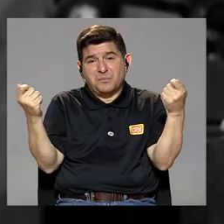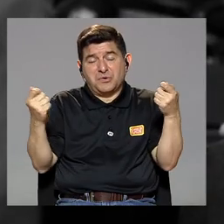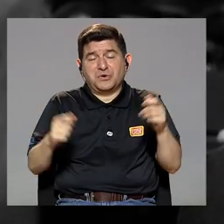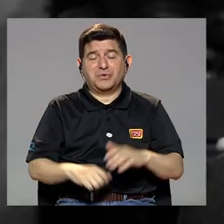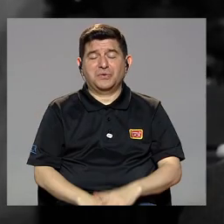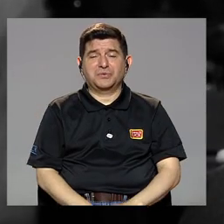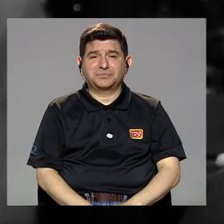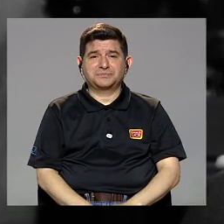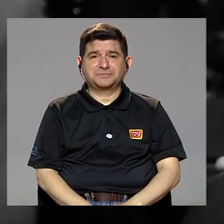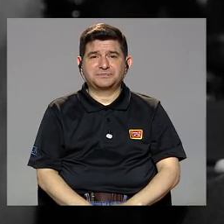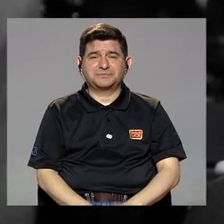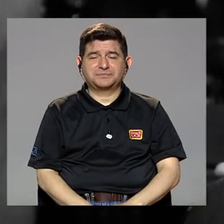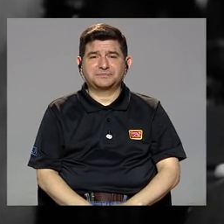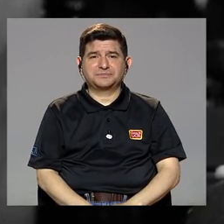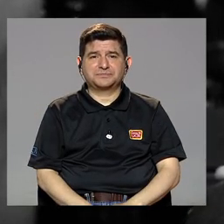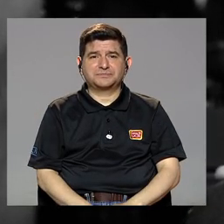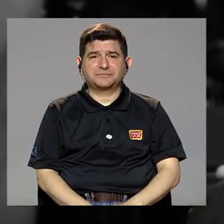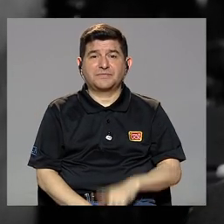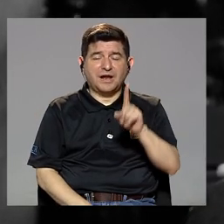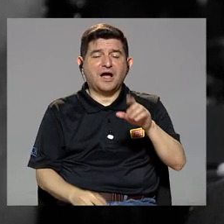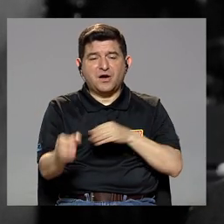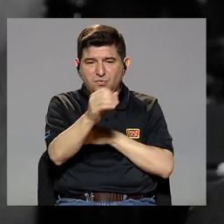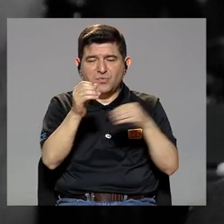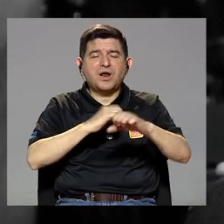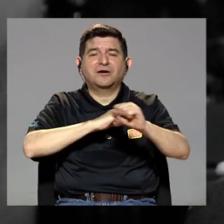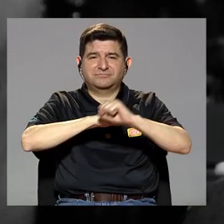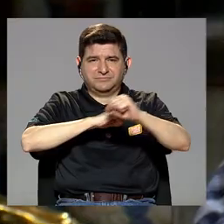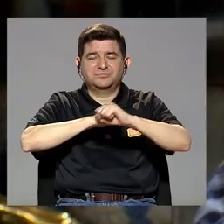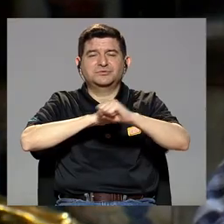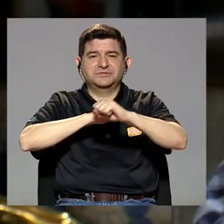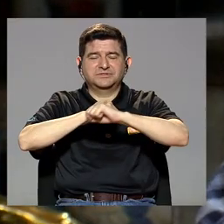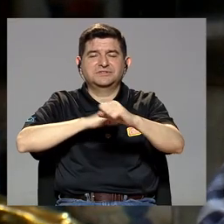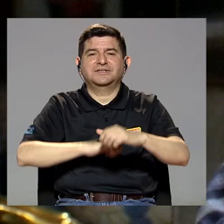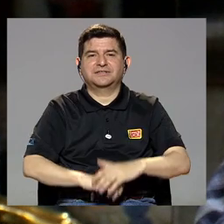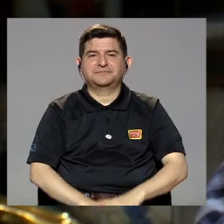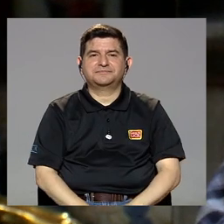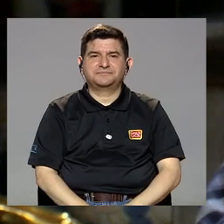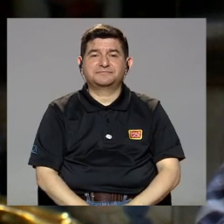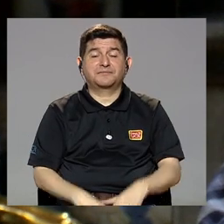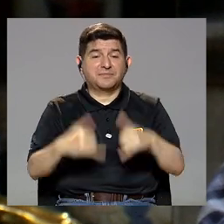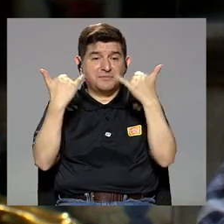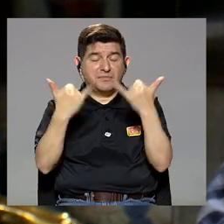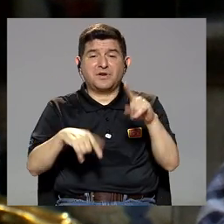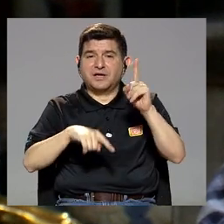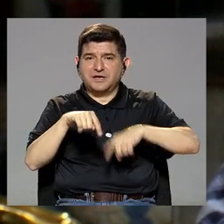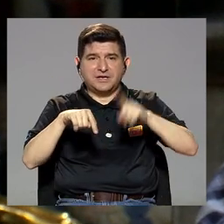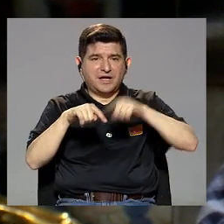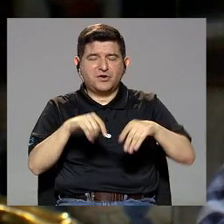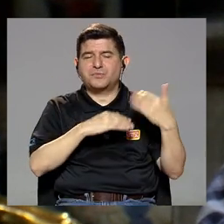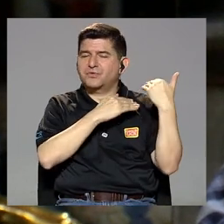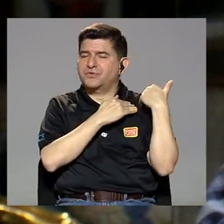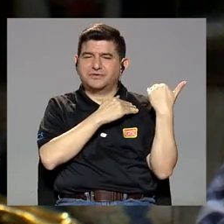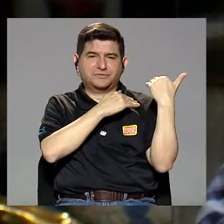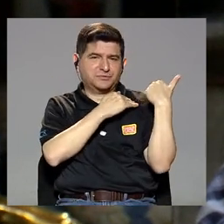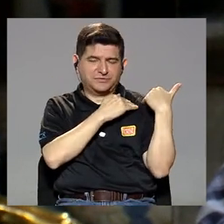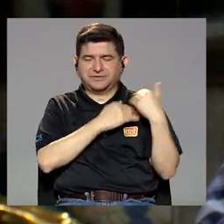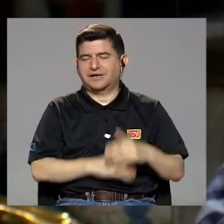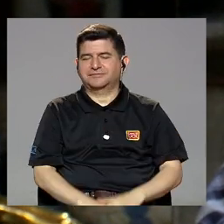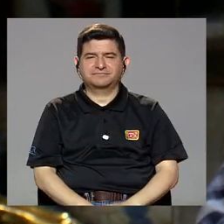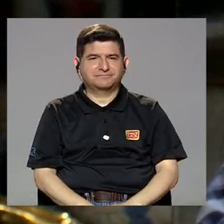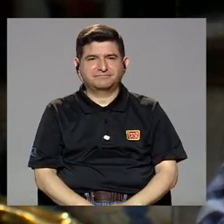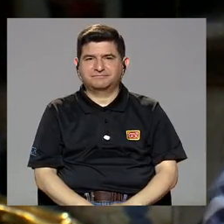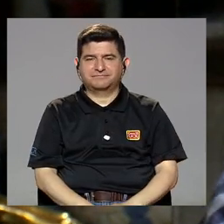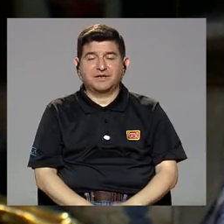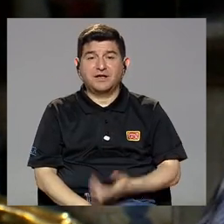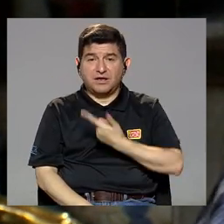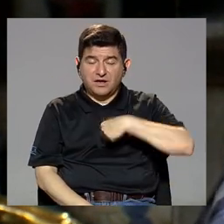agencia de publicidad verdad porque ya no lo pudimos resistir más no pudimos necesitar menos